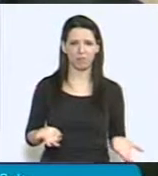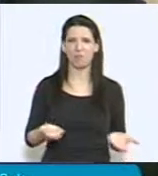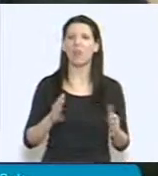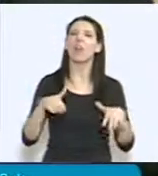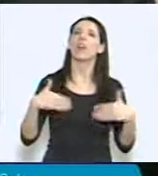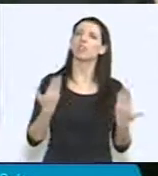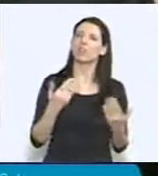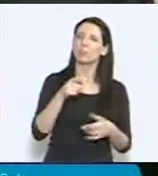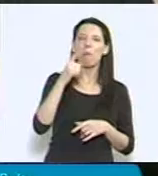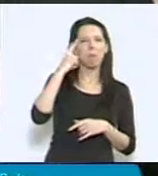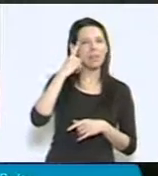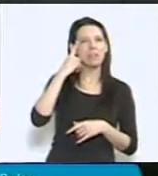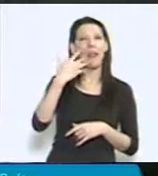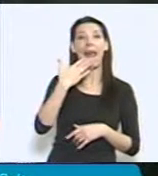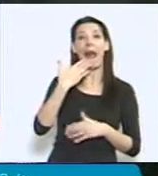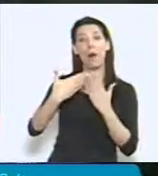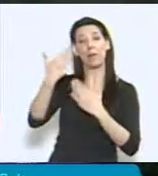Hay otro